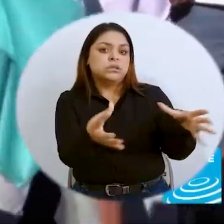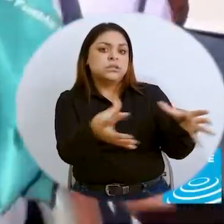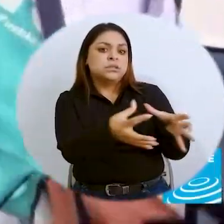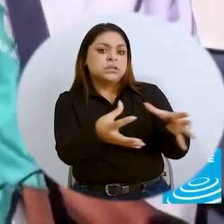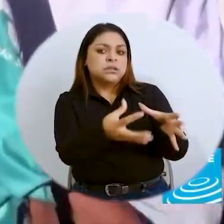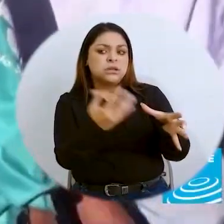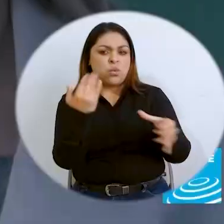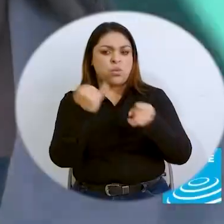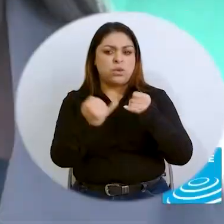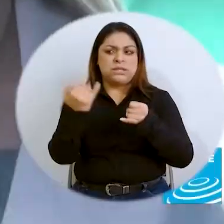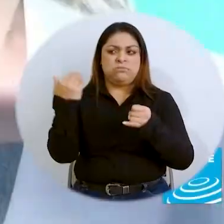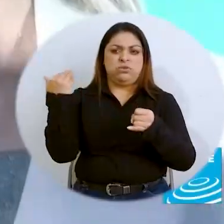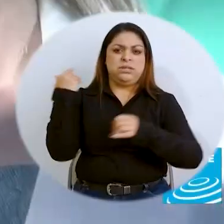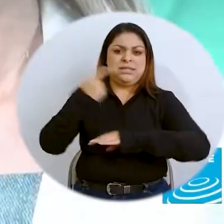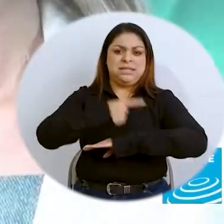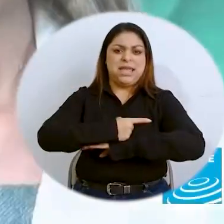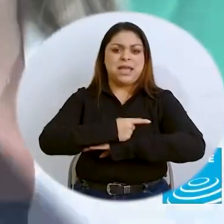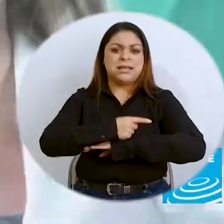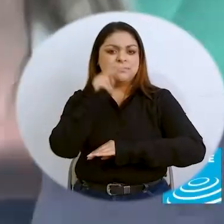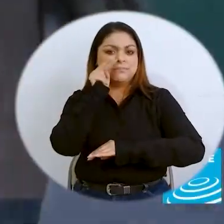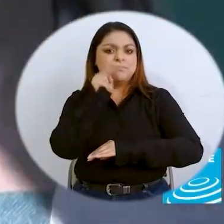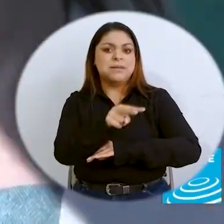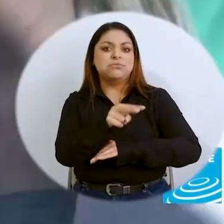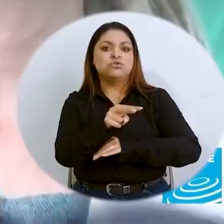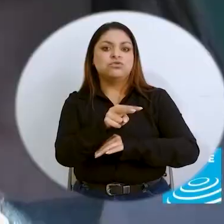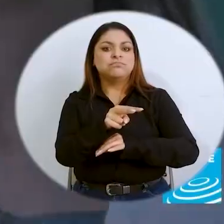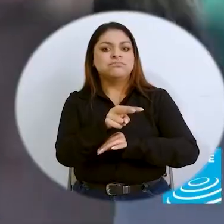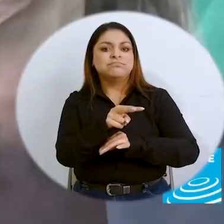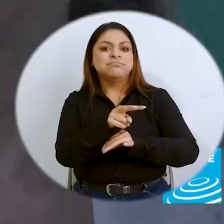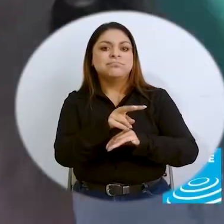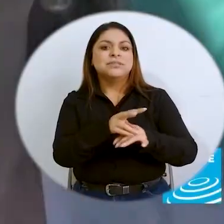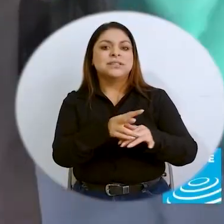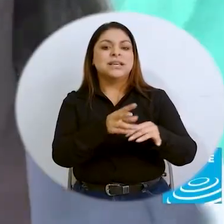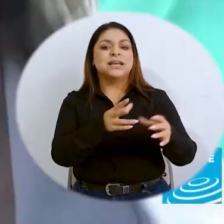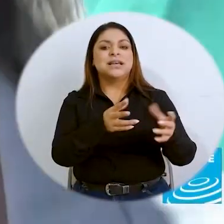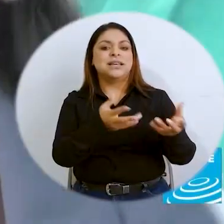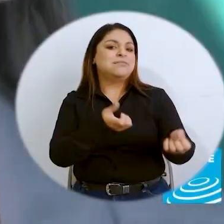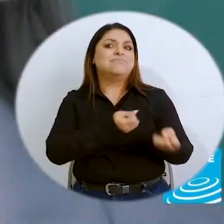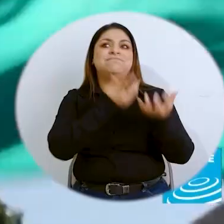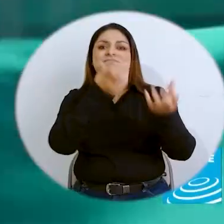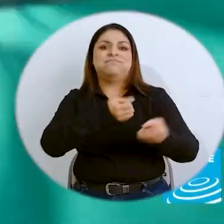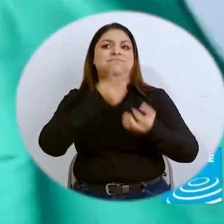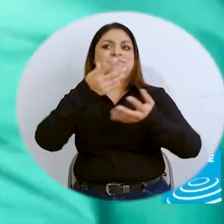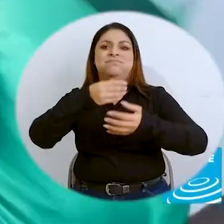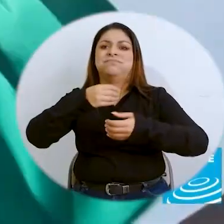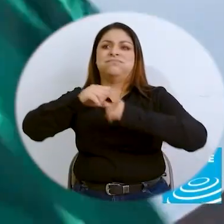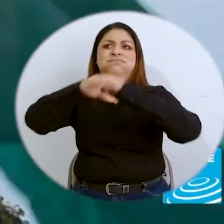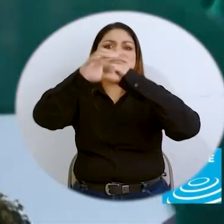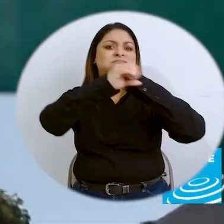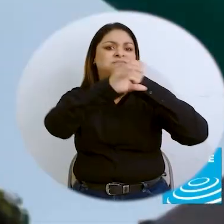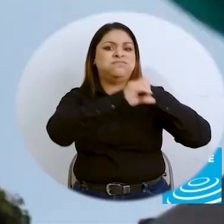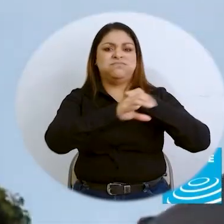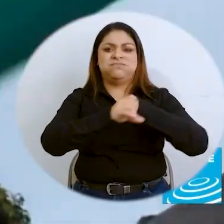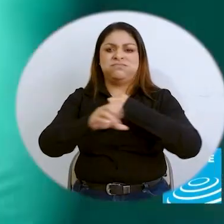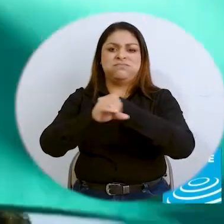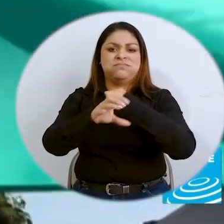en los últimos días de la contienda electoral la vimos a nivel de proselitismo, ¿verdad? En las calles, particularmente en los centros